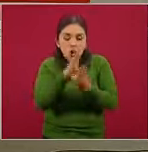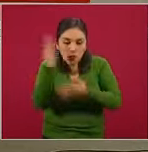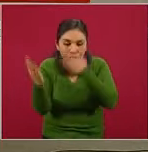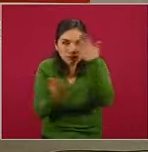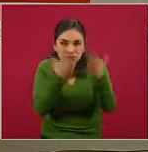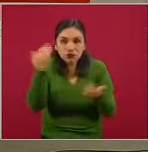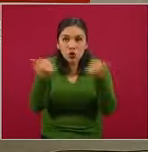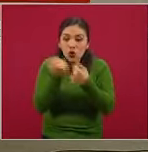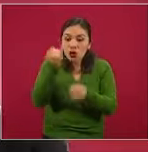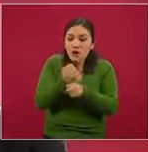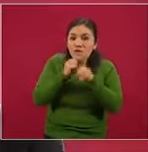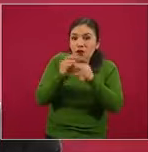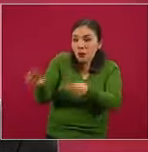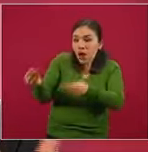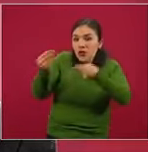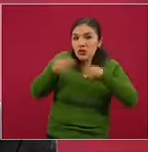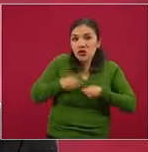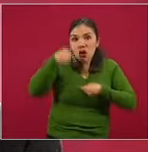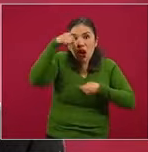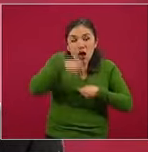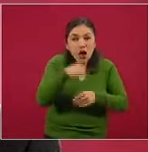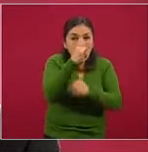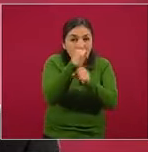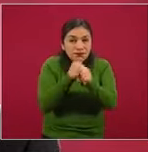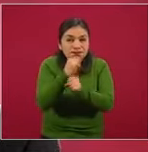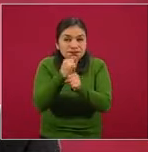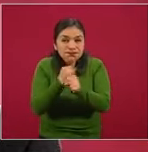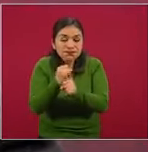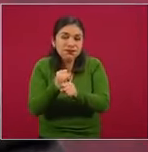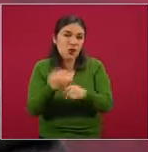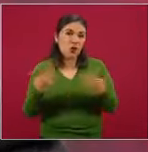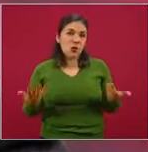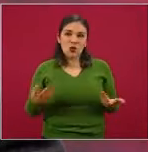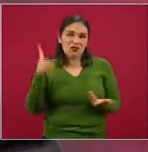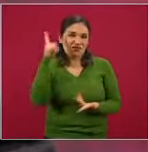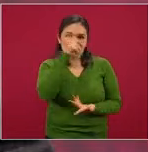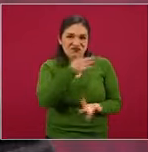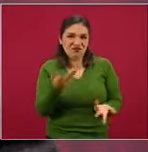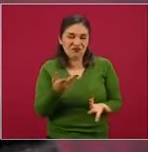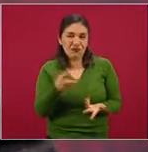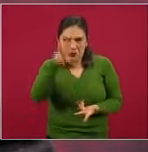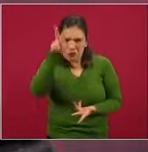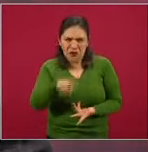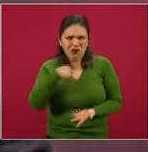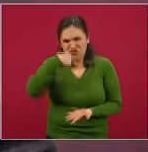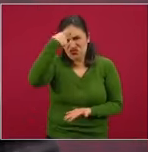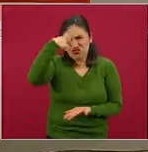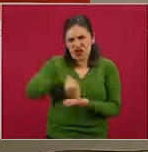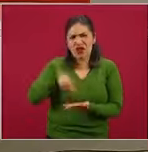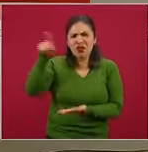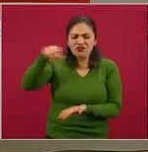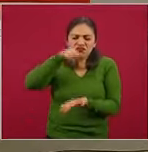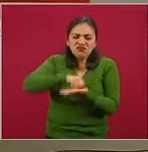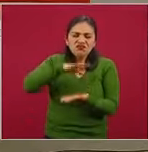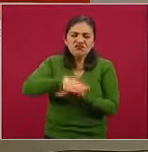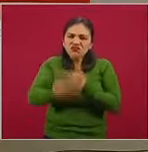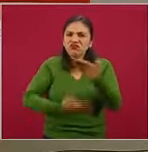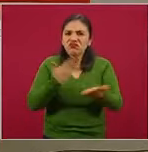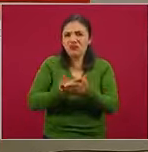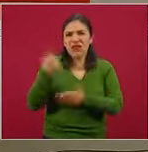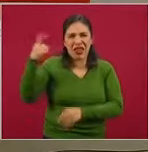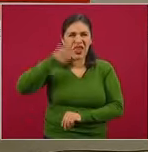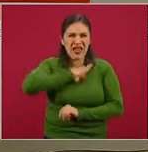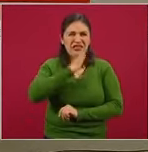partir de la información epidemiológica o a partir de investigación epidemiológica. No pongo en duda lo planteado respecto al virus de